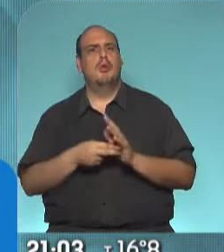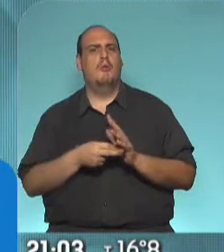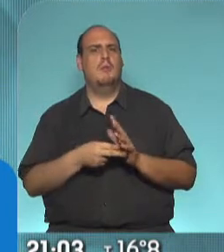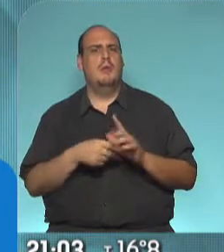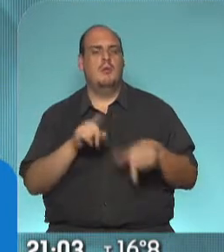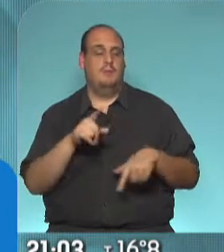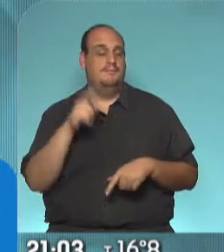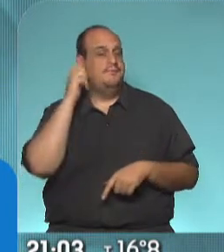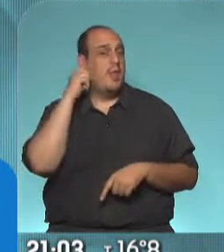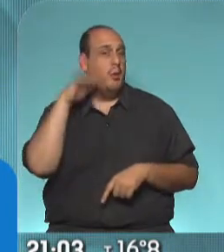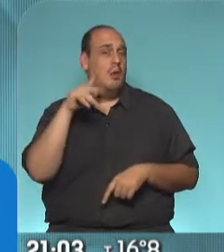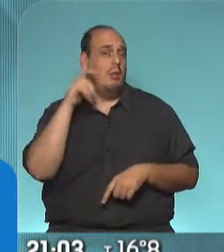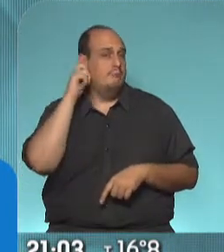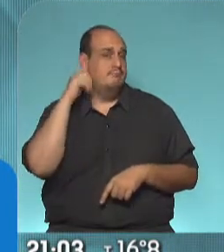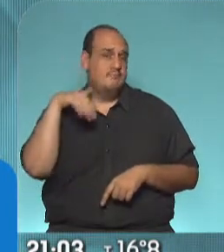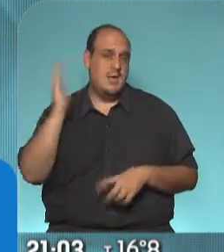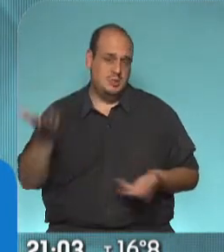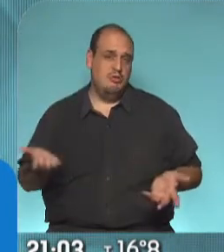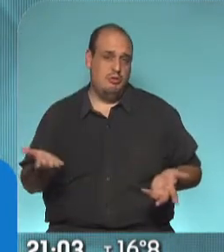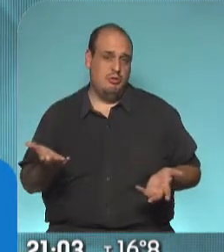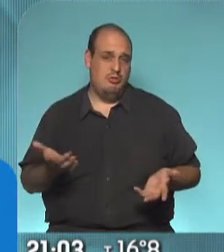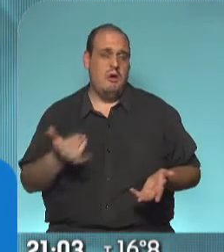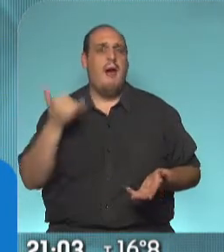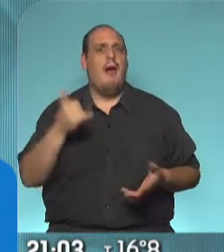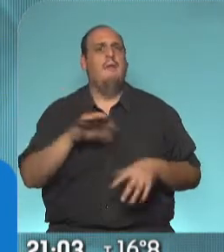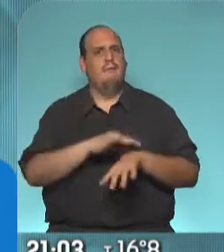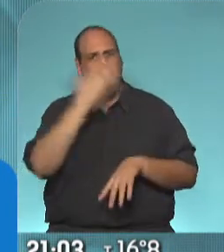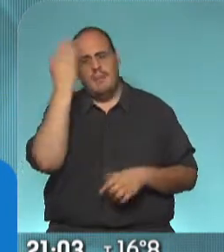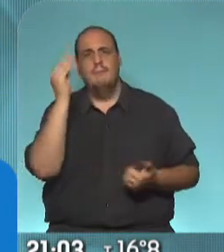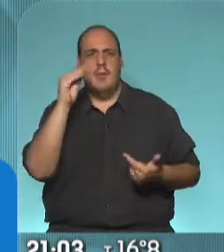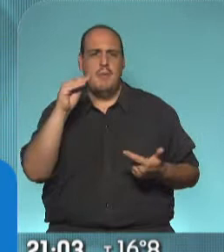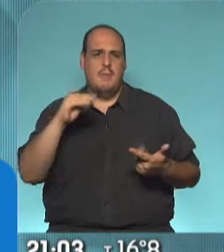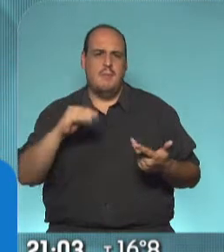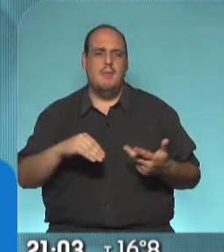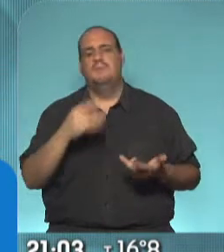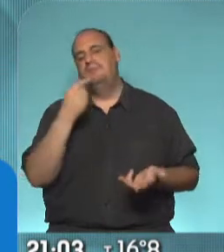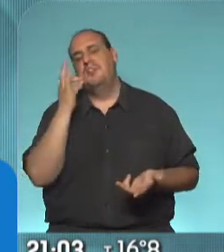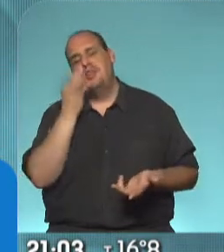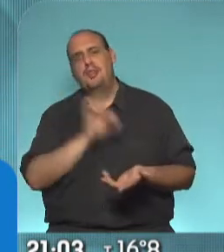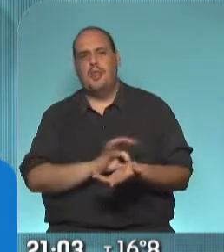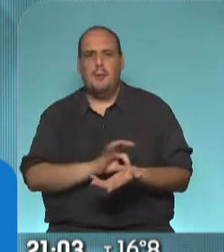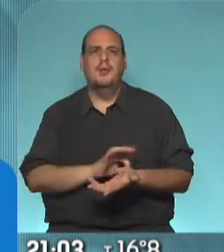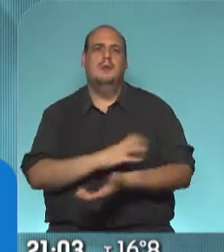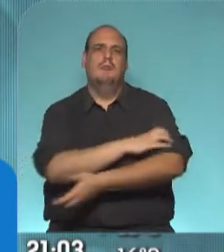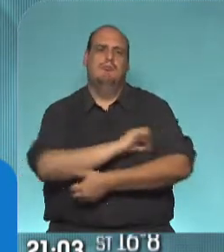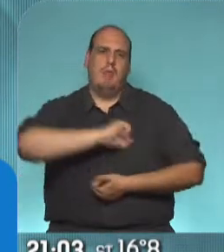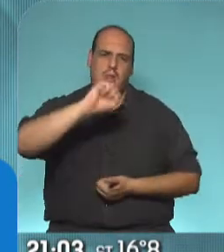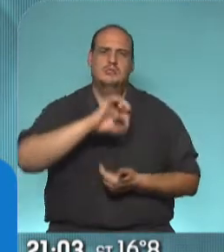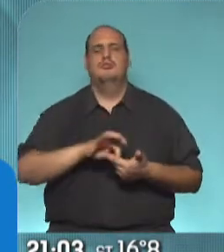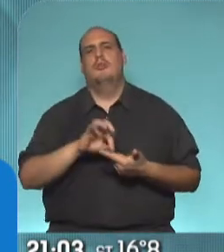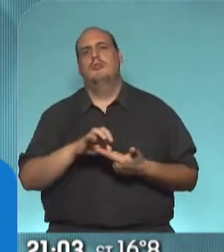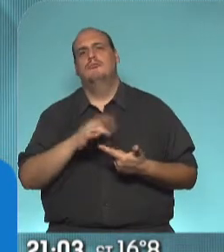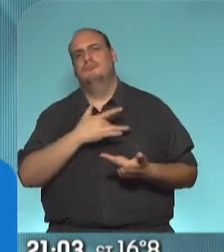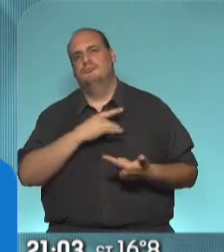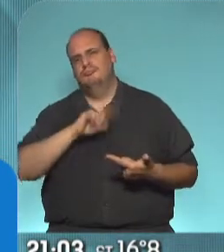edad avanzada, generalmente tienen comorbilidades, o sea, otras patologías, que diabético, hipertensión arterial, coronario, tienen varias